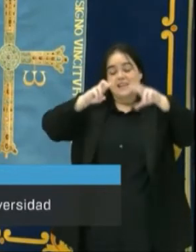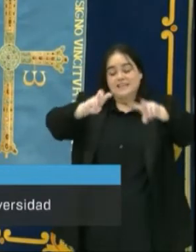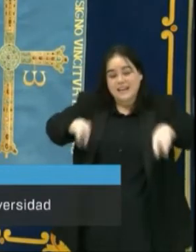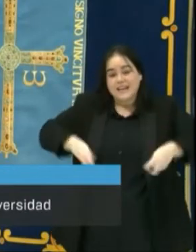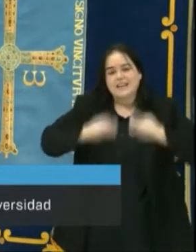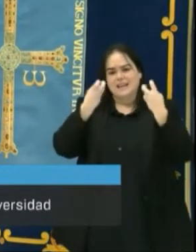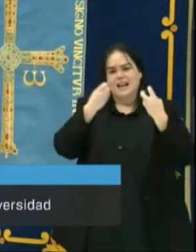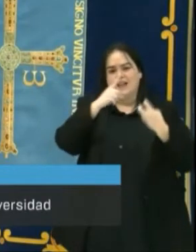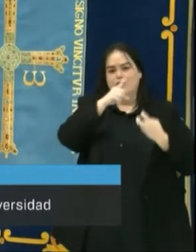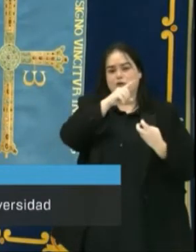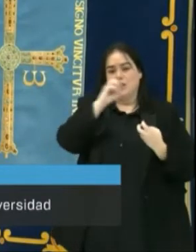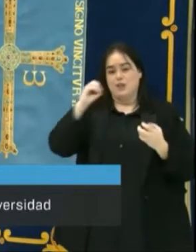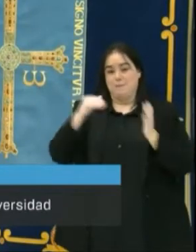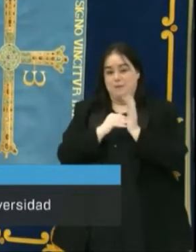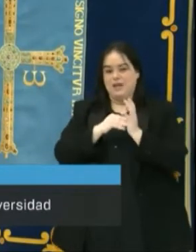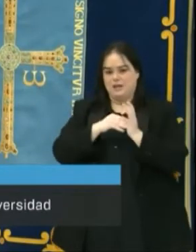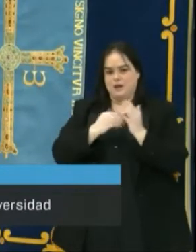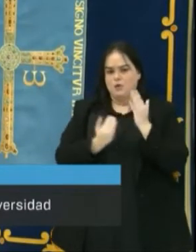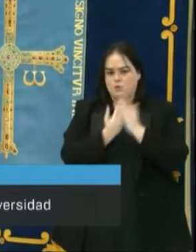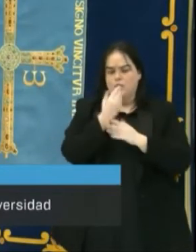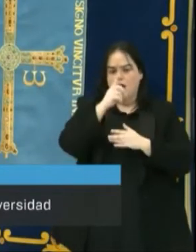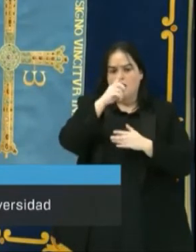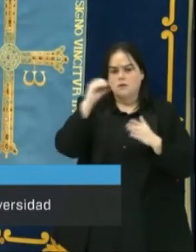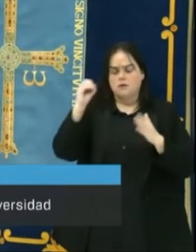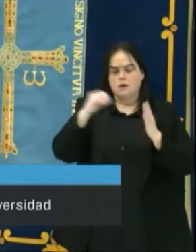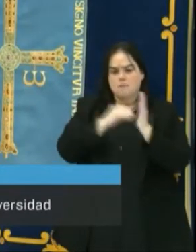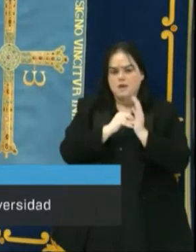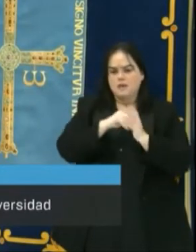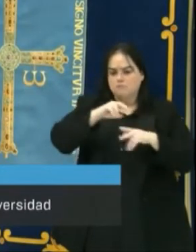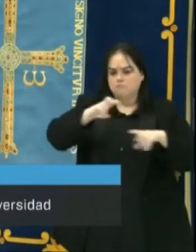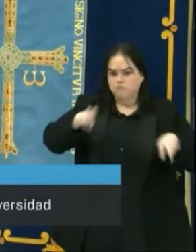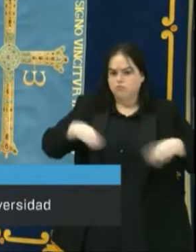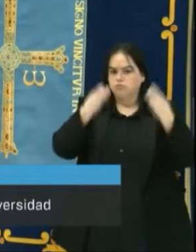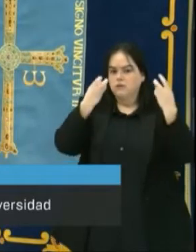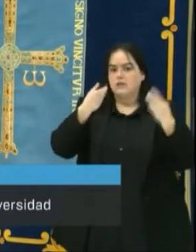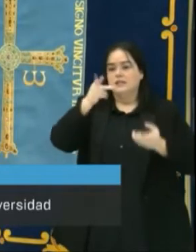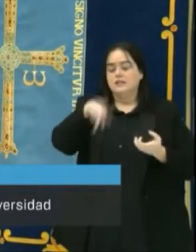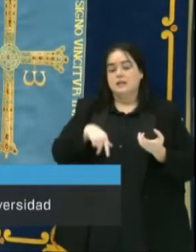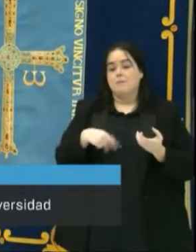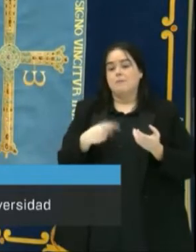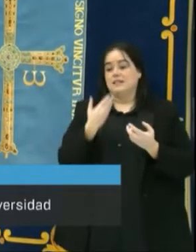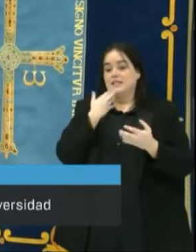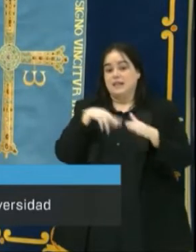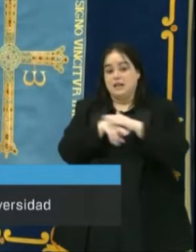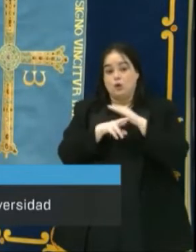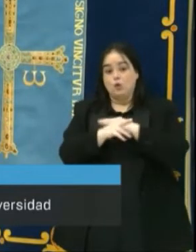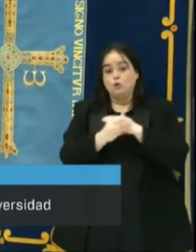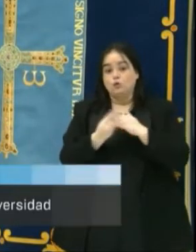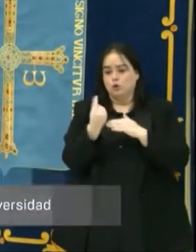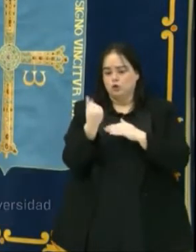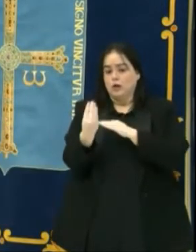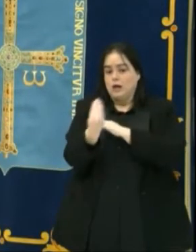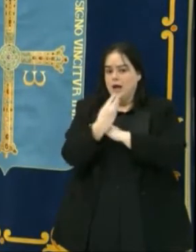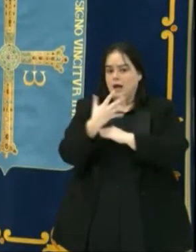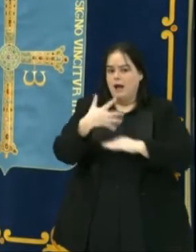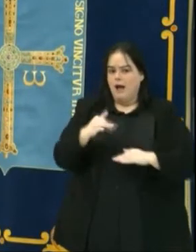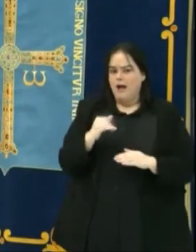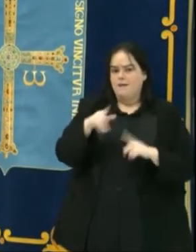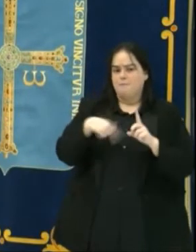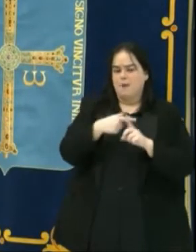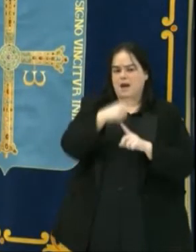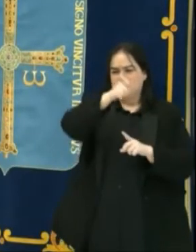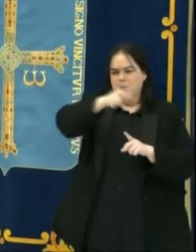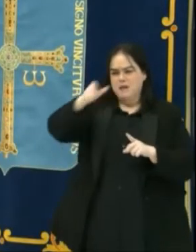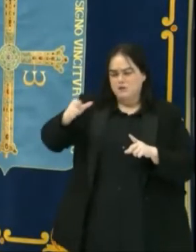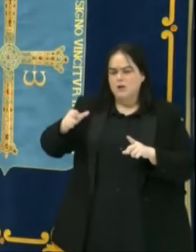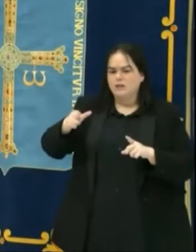día. Y si contamos con un ingreso extra de tanto de recursos financieros como de recursos humanos, este sistema podría